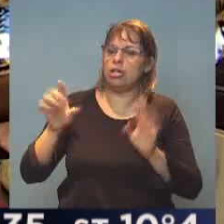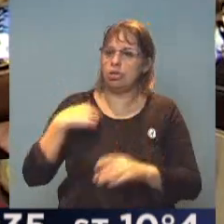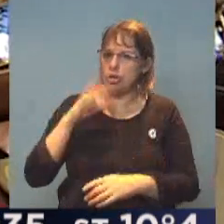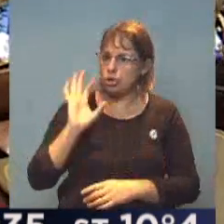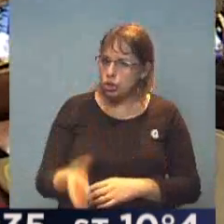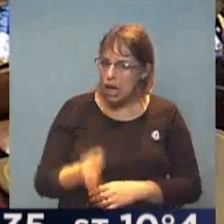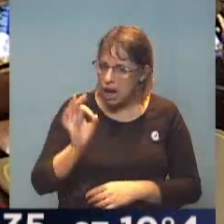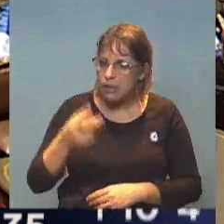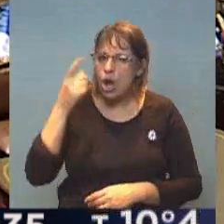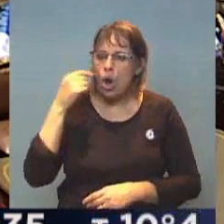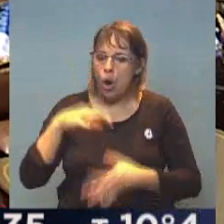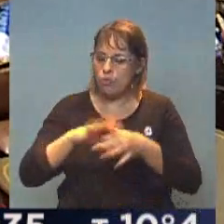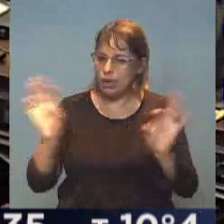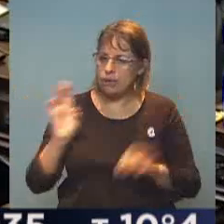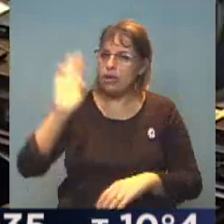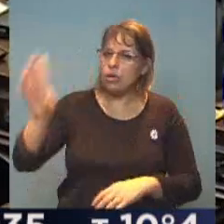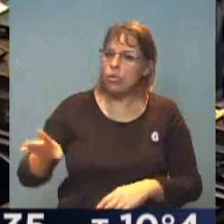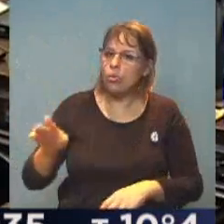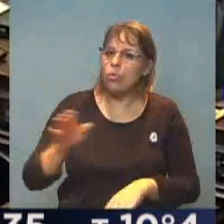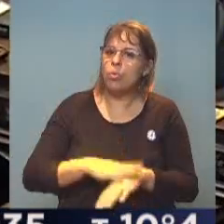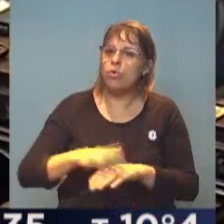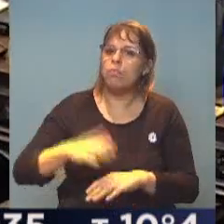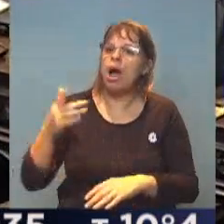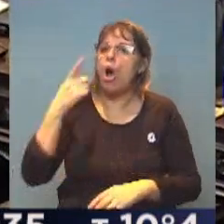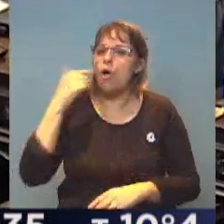conocimiento de su libertad raíz de las amenazas que me efectúan a mi domicilio